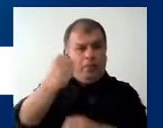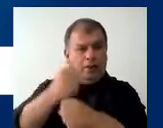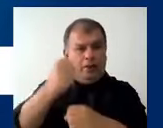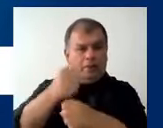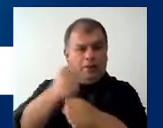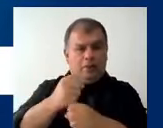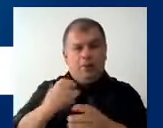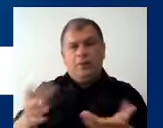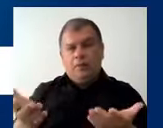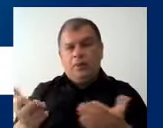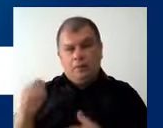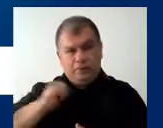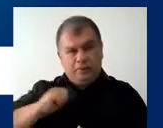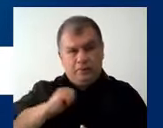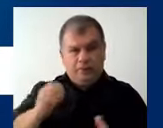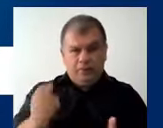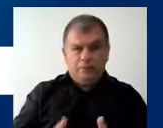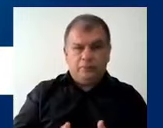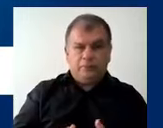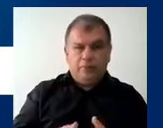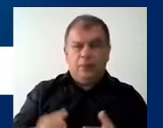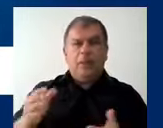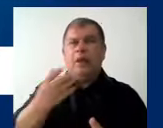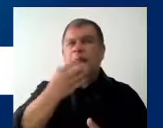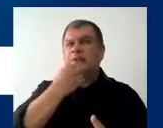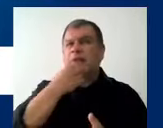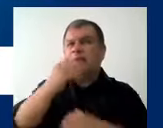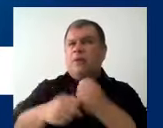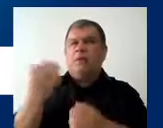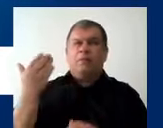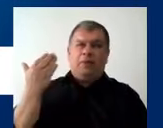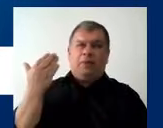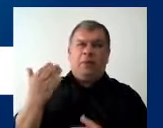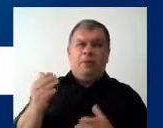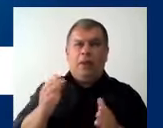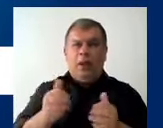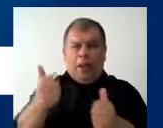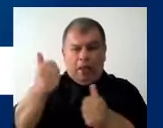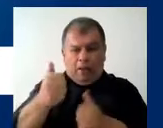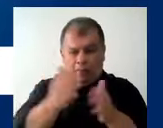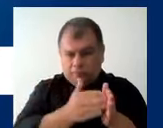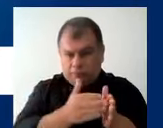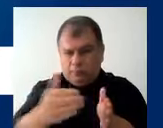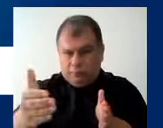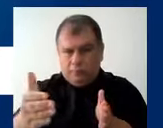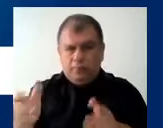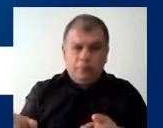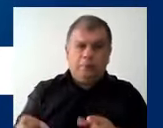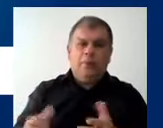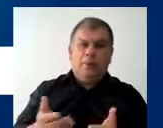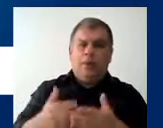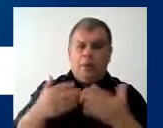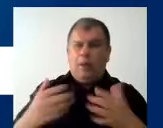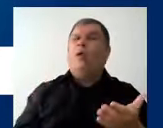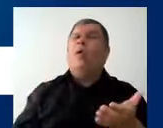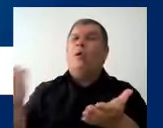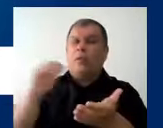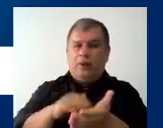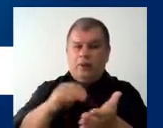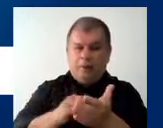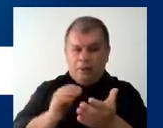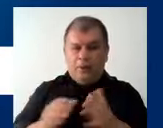Lule y desde diciembre del año pasado a agosto de este año también ya nuevamente